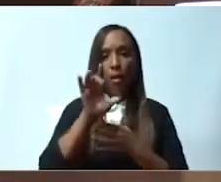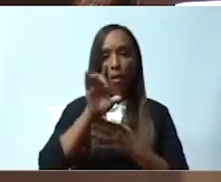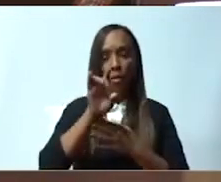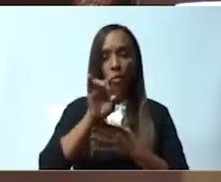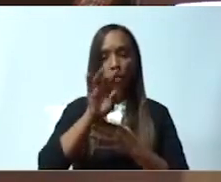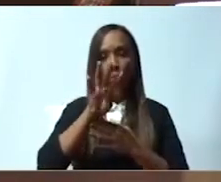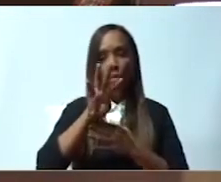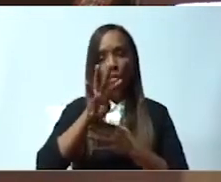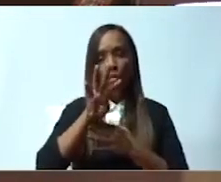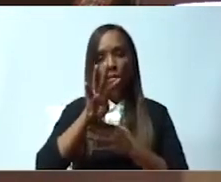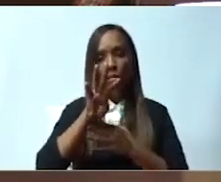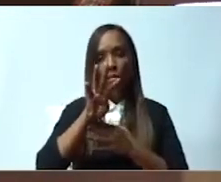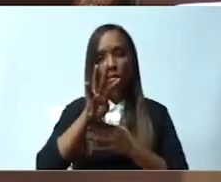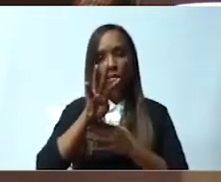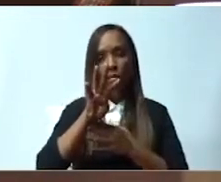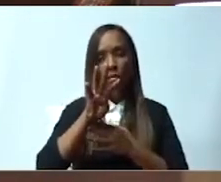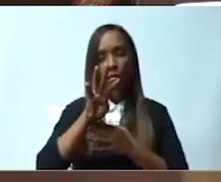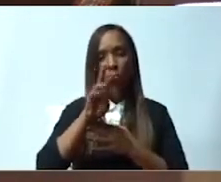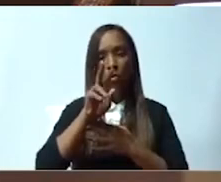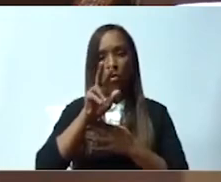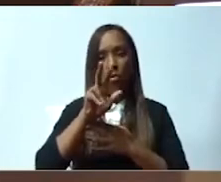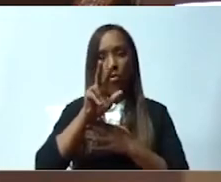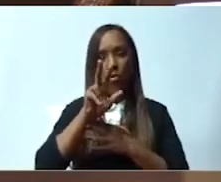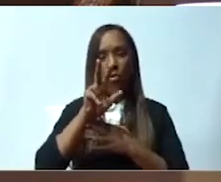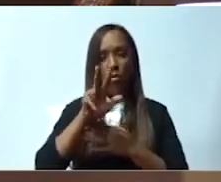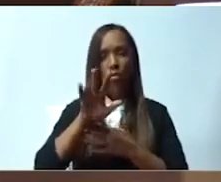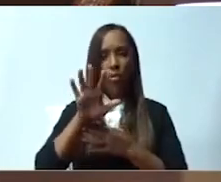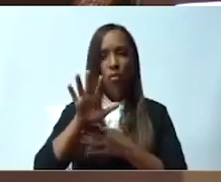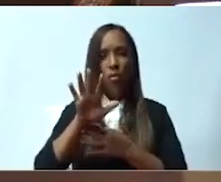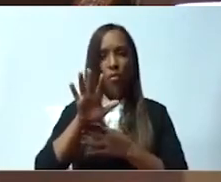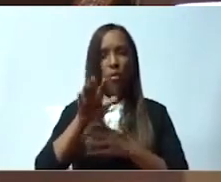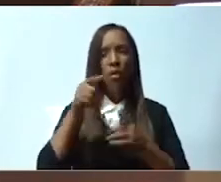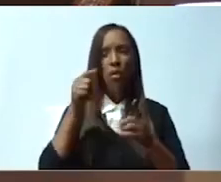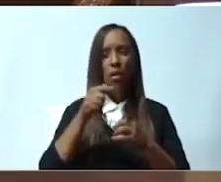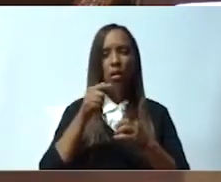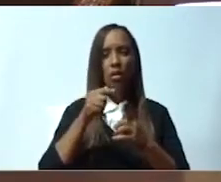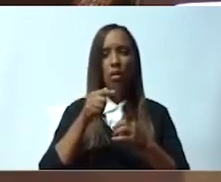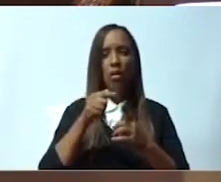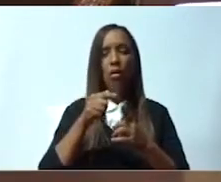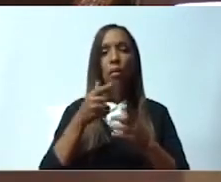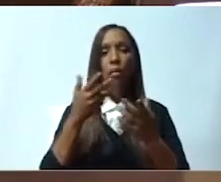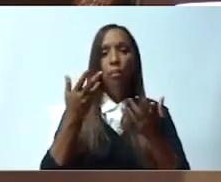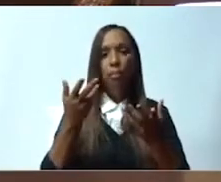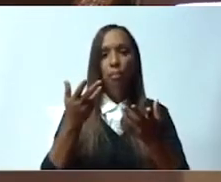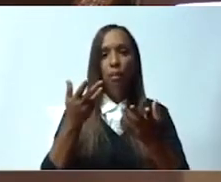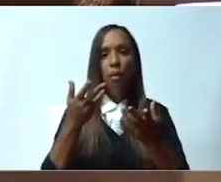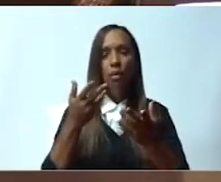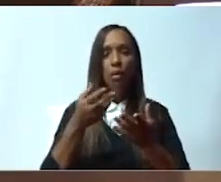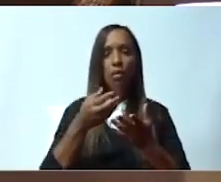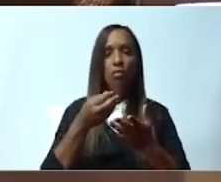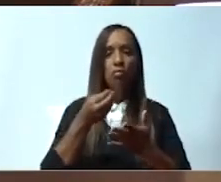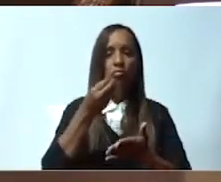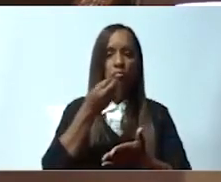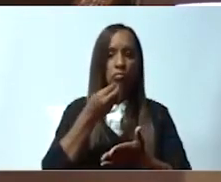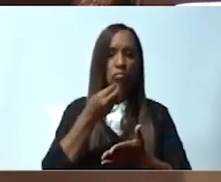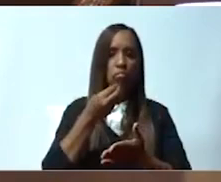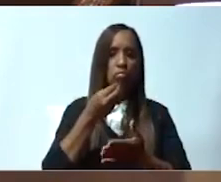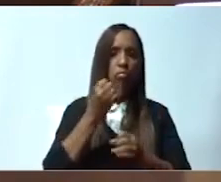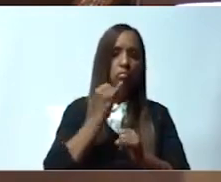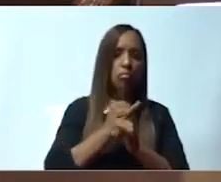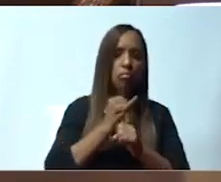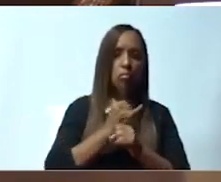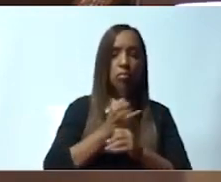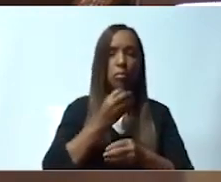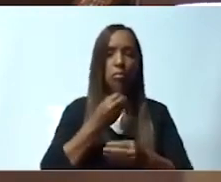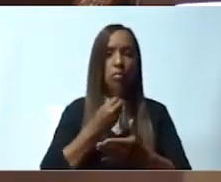cámaras de comercio, y el 36 es un proyecto de reconocimiento a personalidades en el exterior con